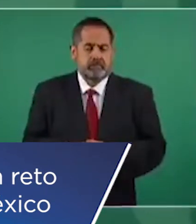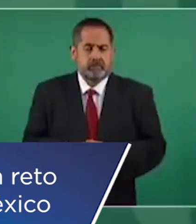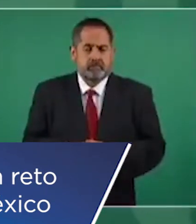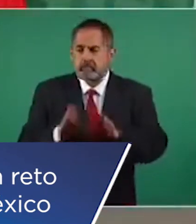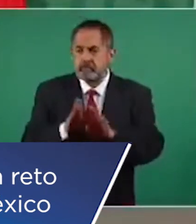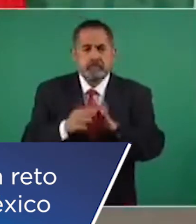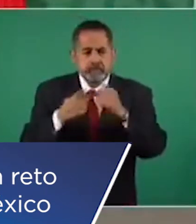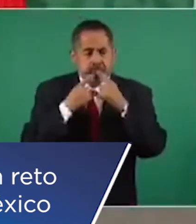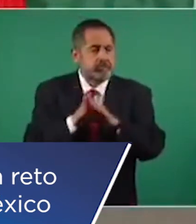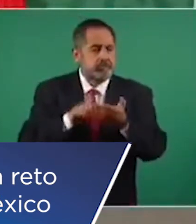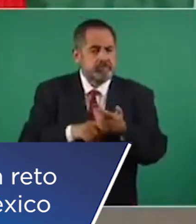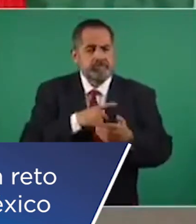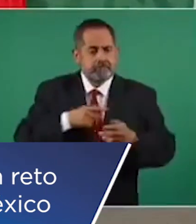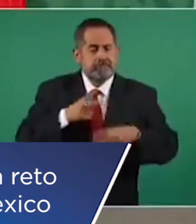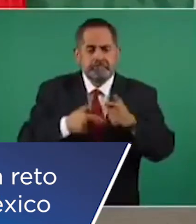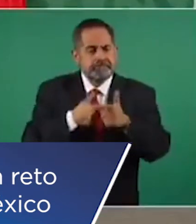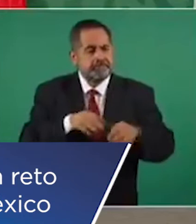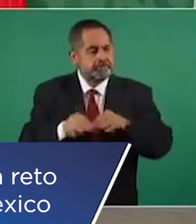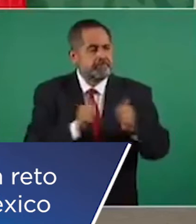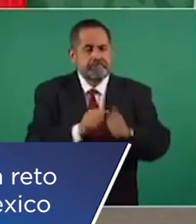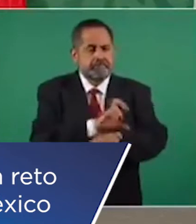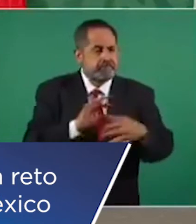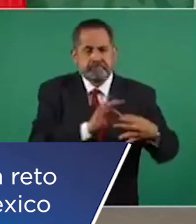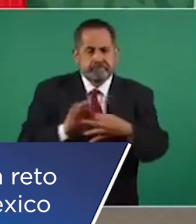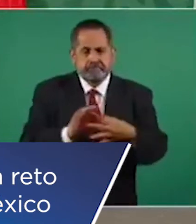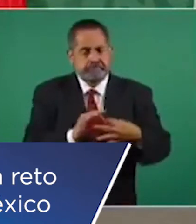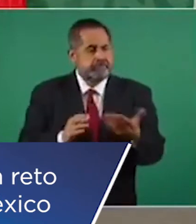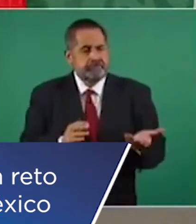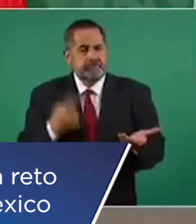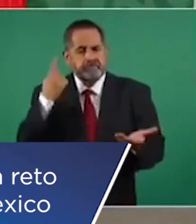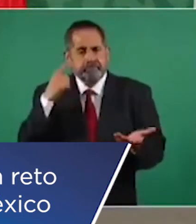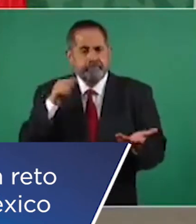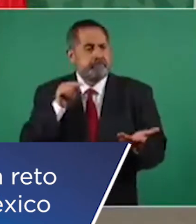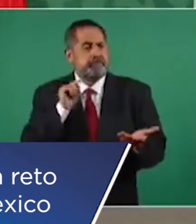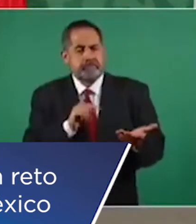O sea, cómo seguimos trabajando de manera coordinada para